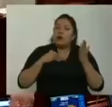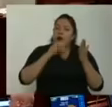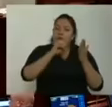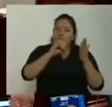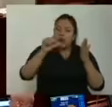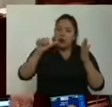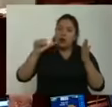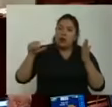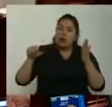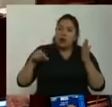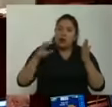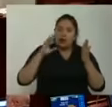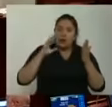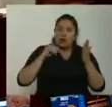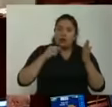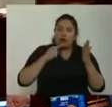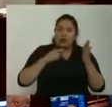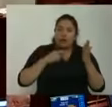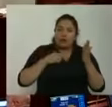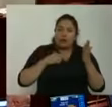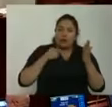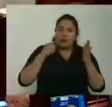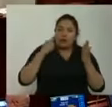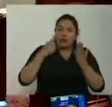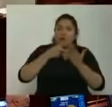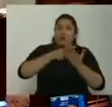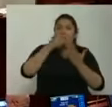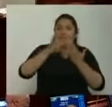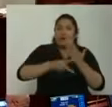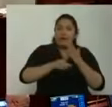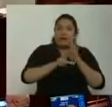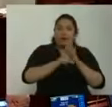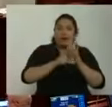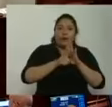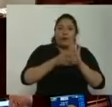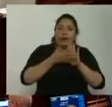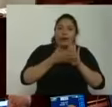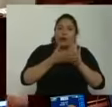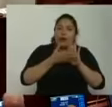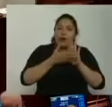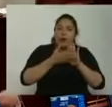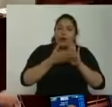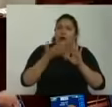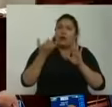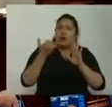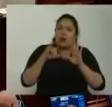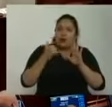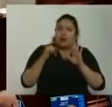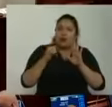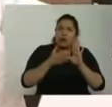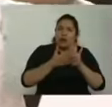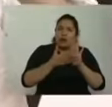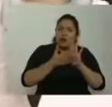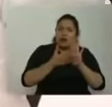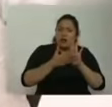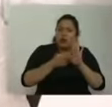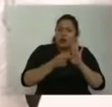Tiene la palabra. Presidente, como este proyecto de ley no crea esa comisión existe, lo que hay que mirar